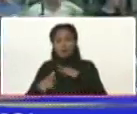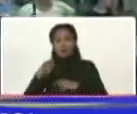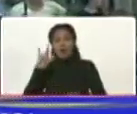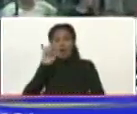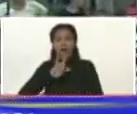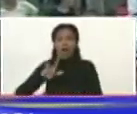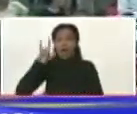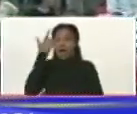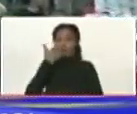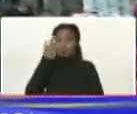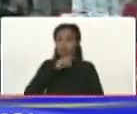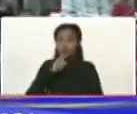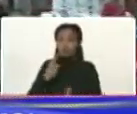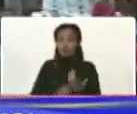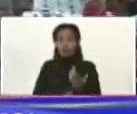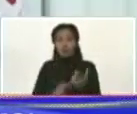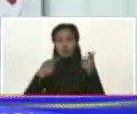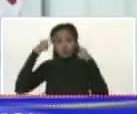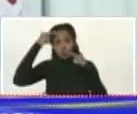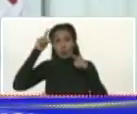como dijera nuestro comandante Hugo Chávez.